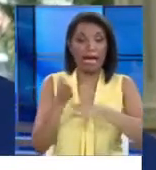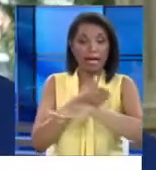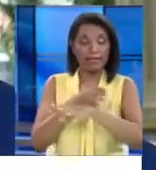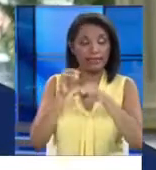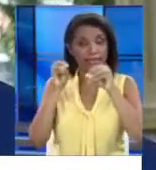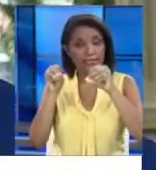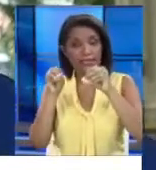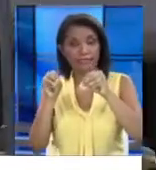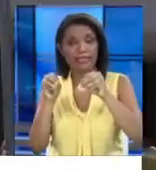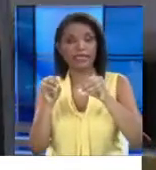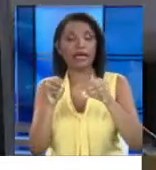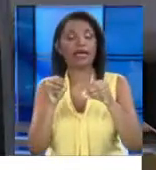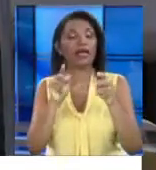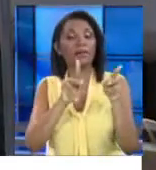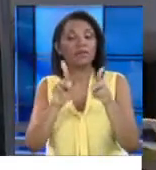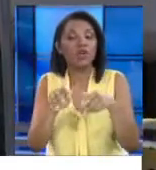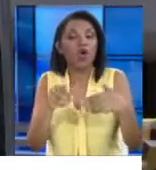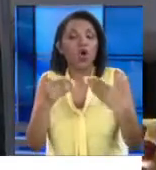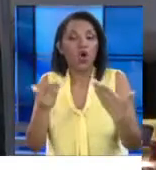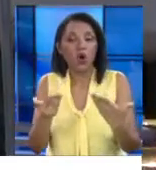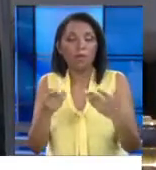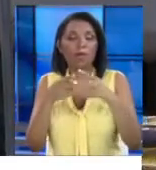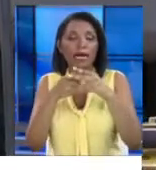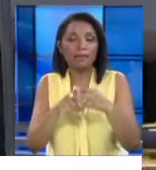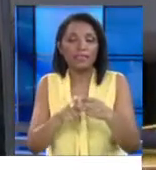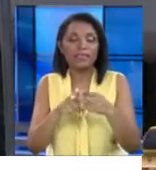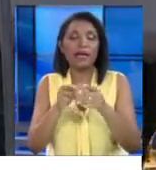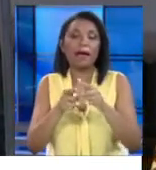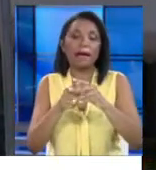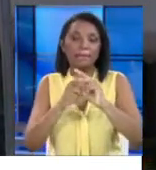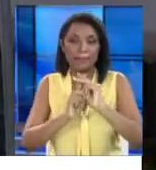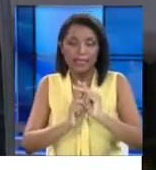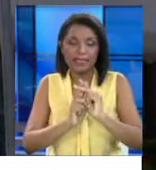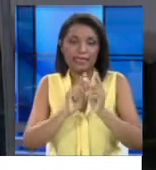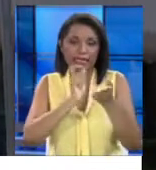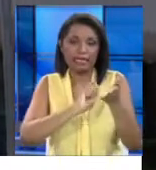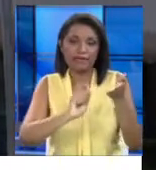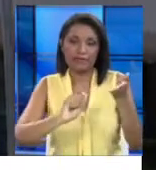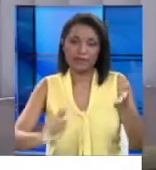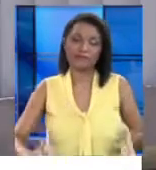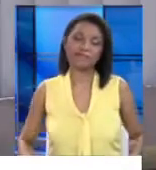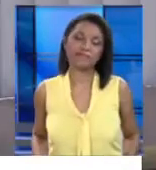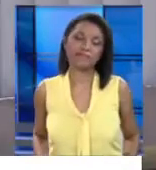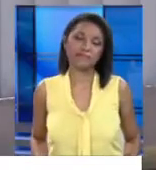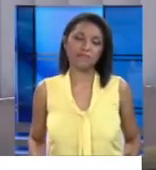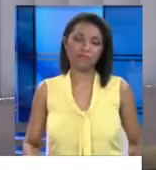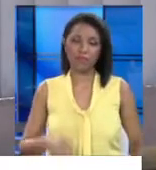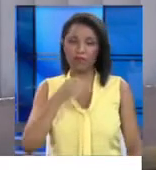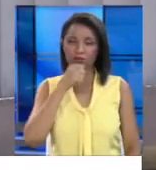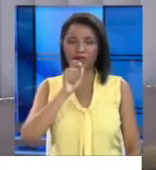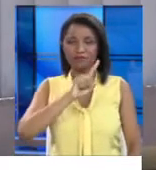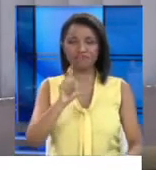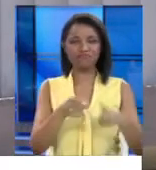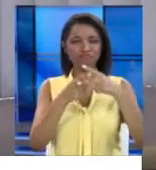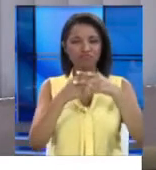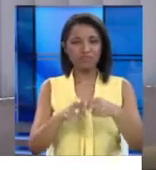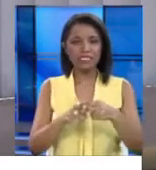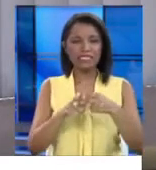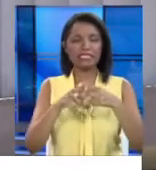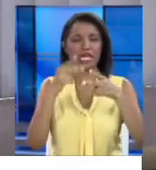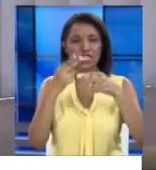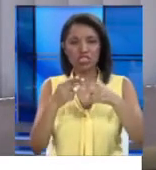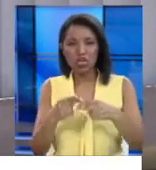instructores y activistas a fin de que se inicie formalmente la recolección de firmas. Cuando ya se empiece la recolección de firmas luego